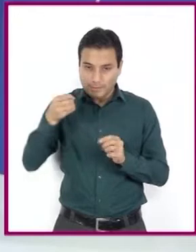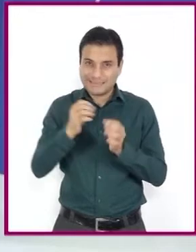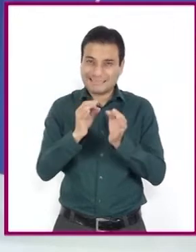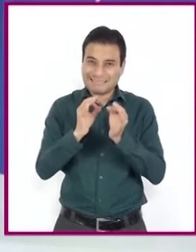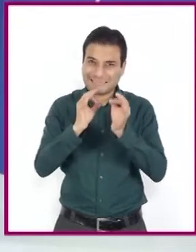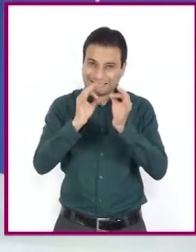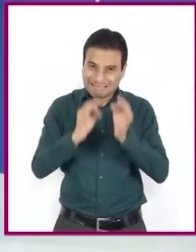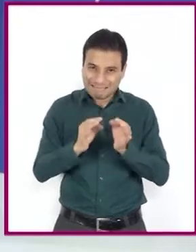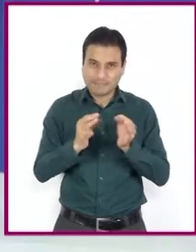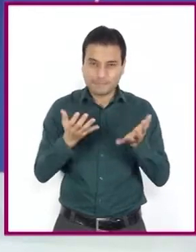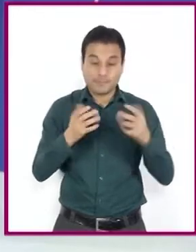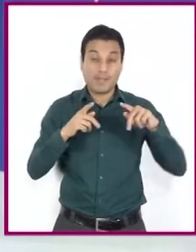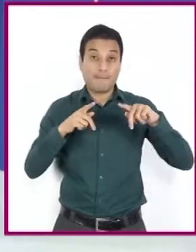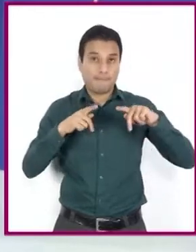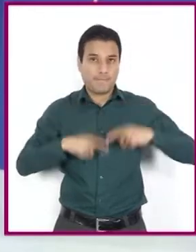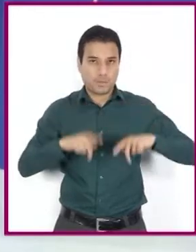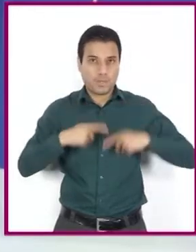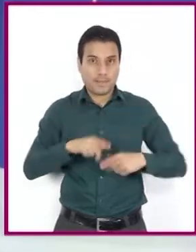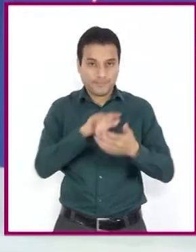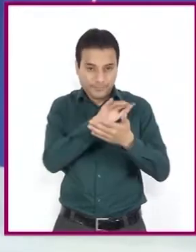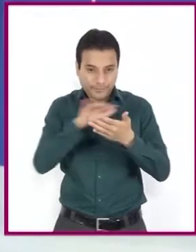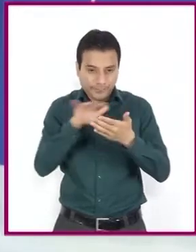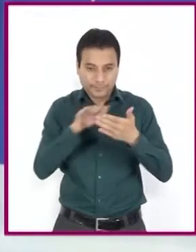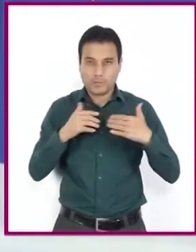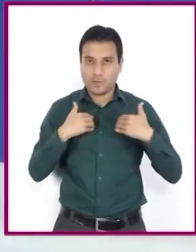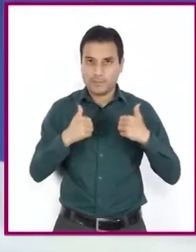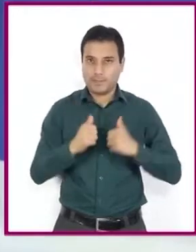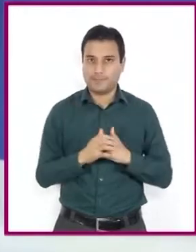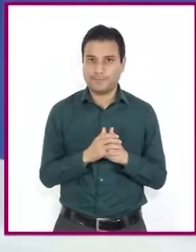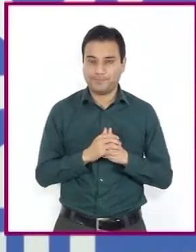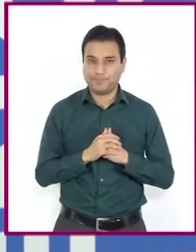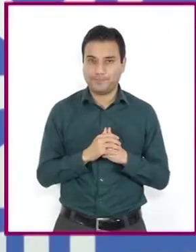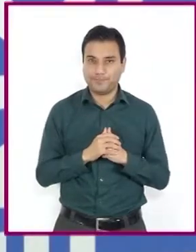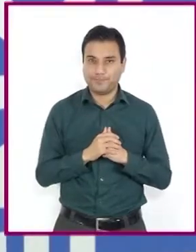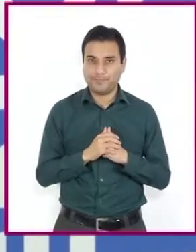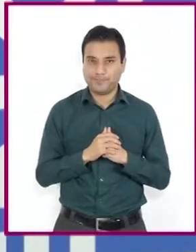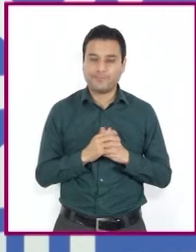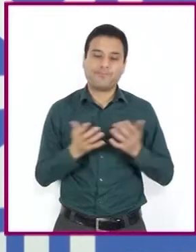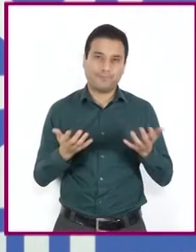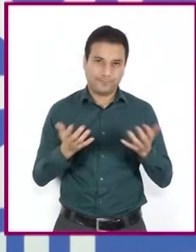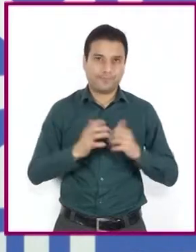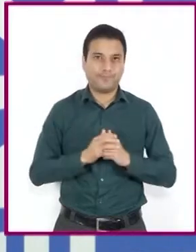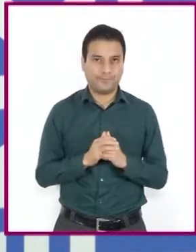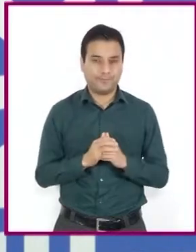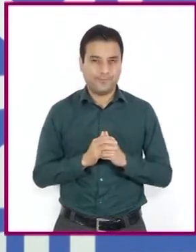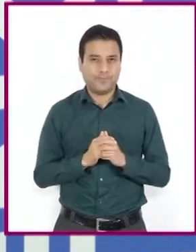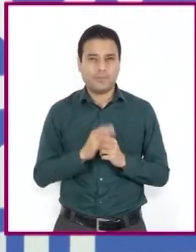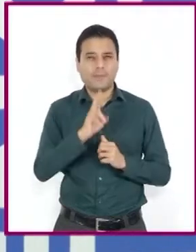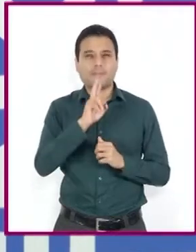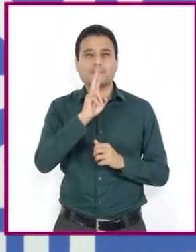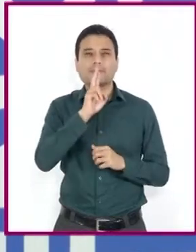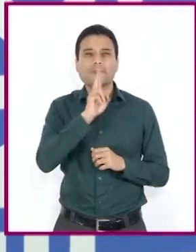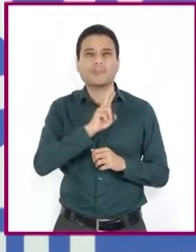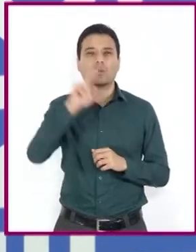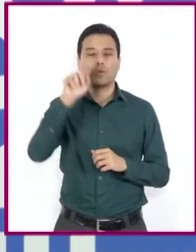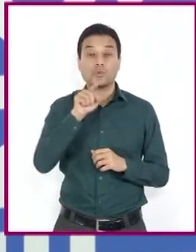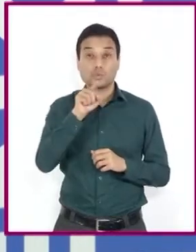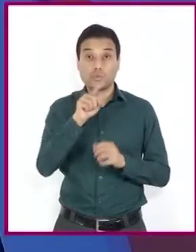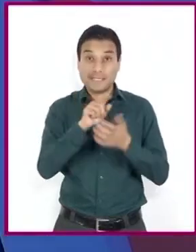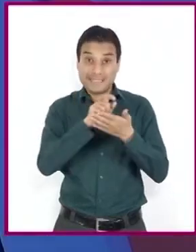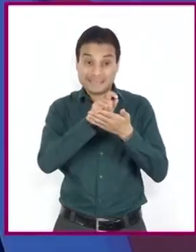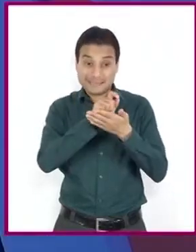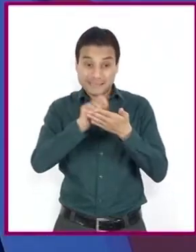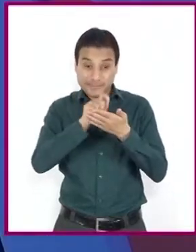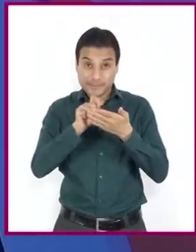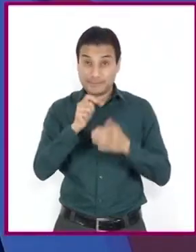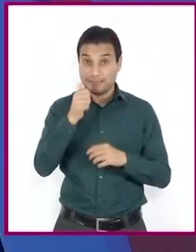y puedan ser comprendidas por sus lectores. Por lo tanto, es ideal que al escribir el texto se